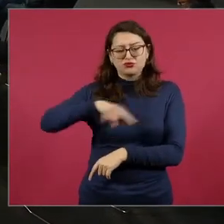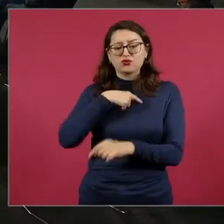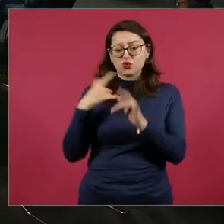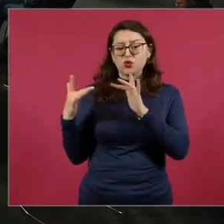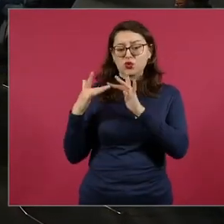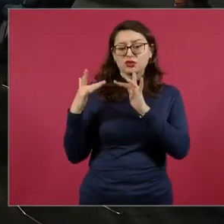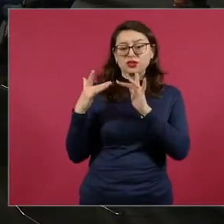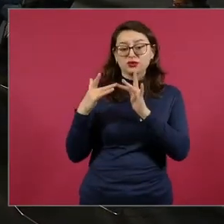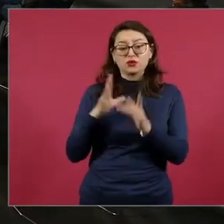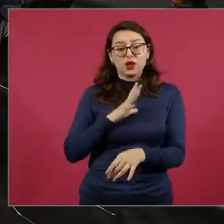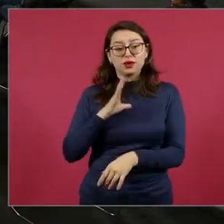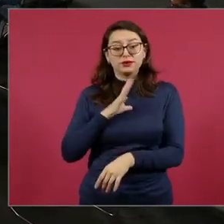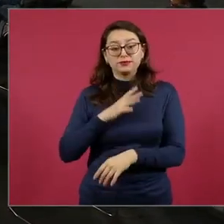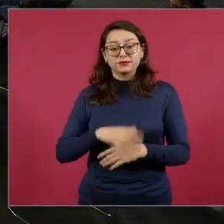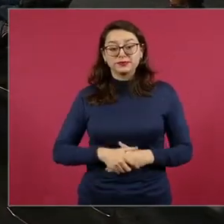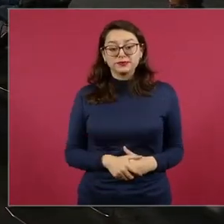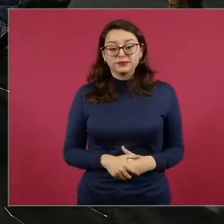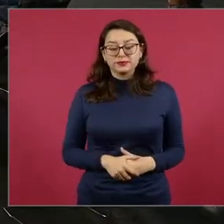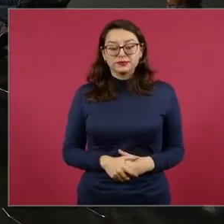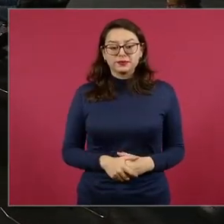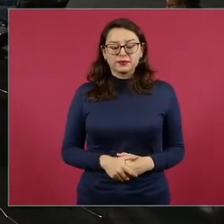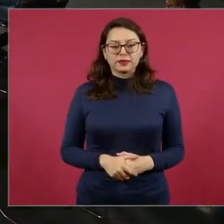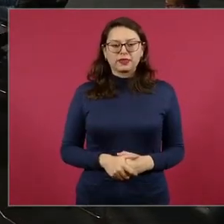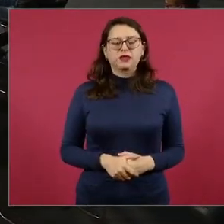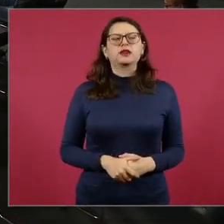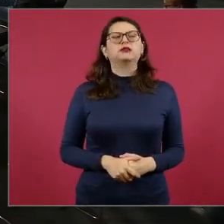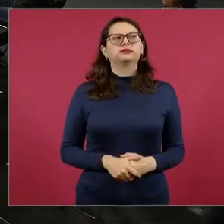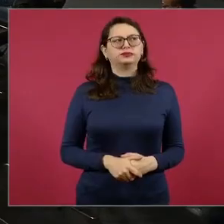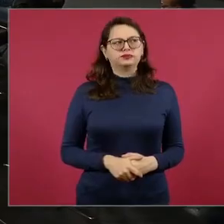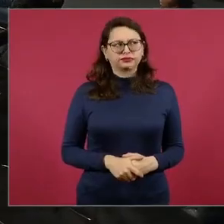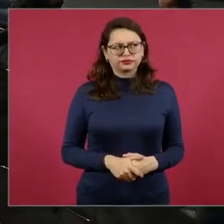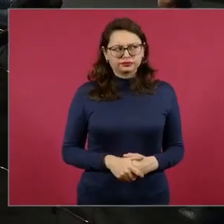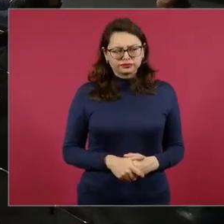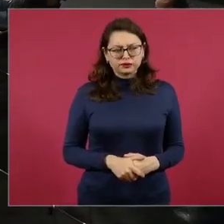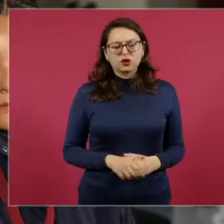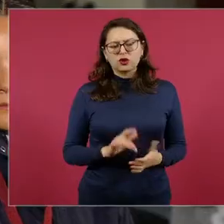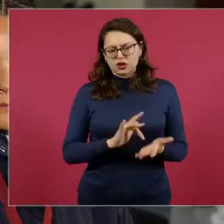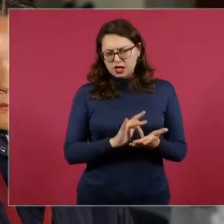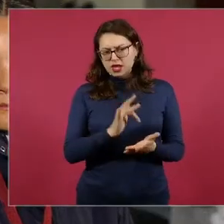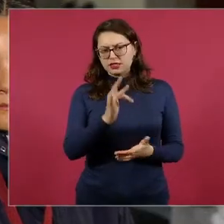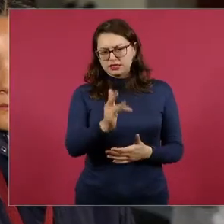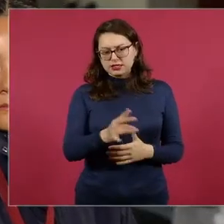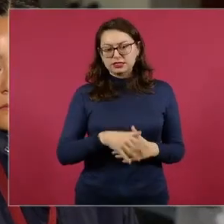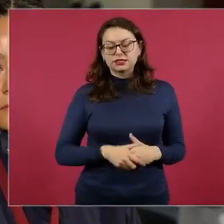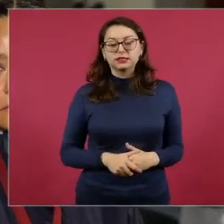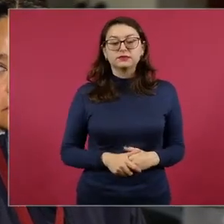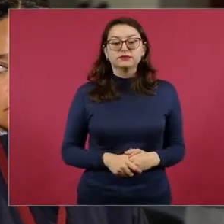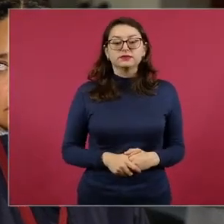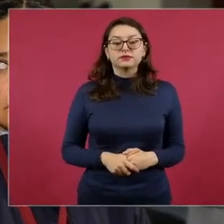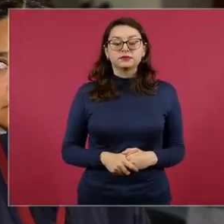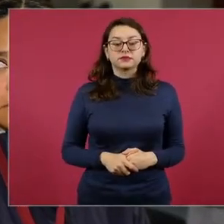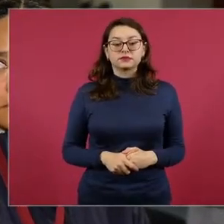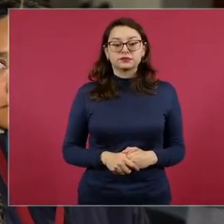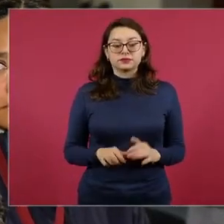Ya, muchas gracias. Sobre esto mismo que está señalando, por ejemplo, hay